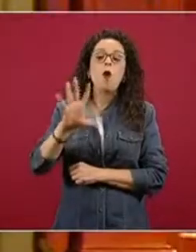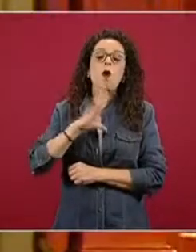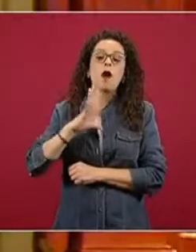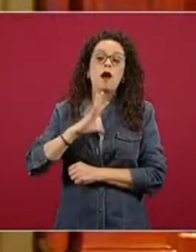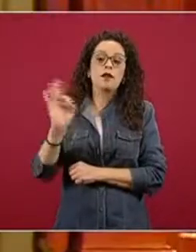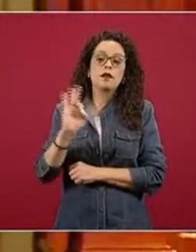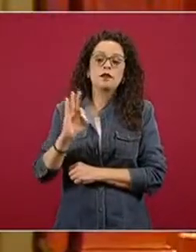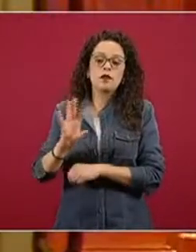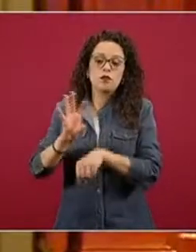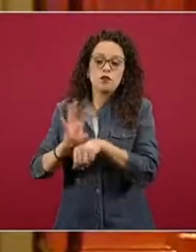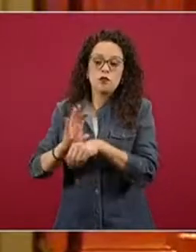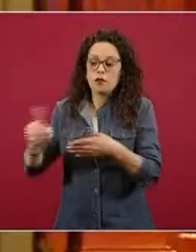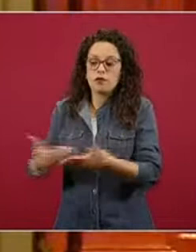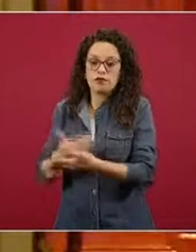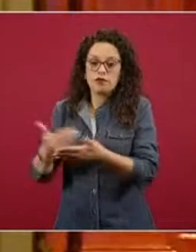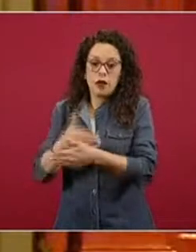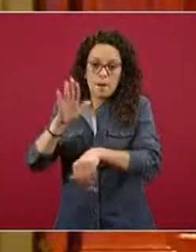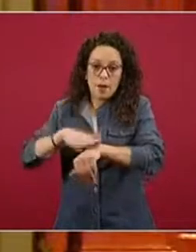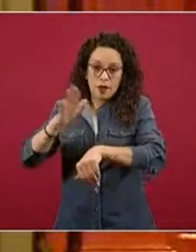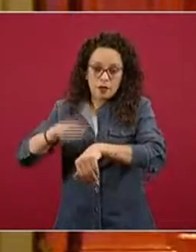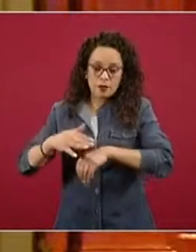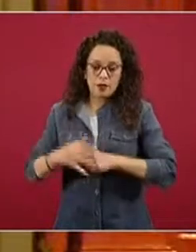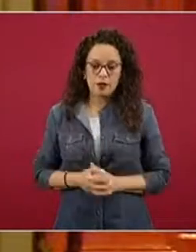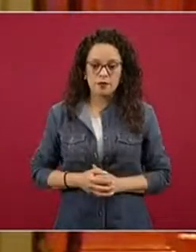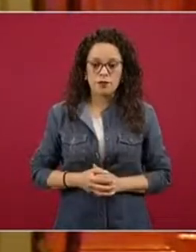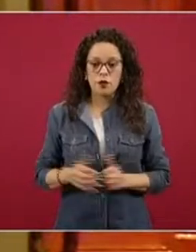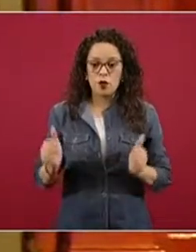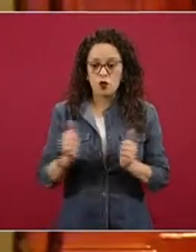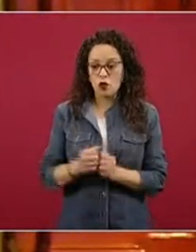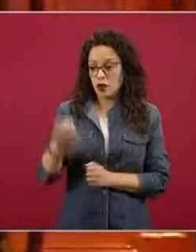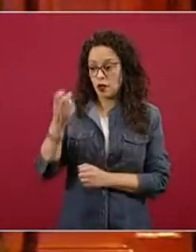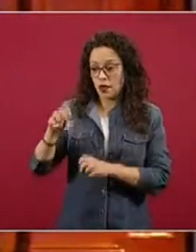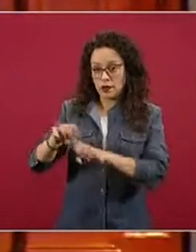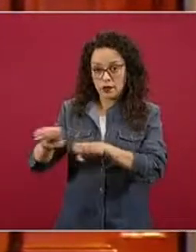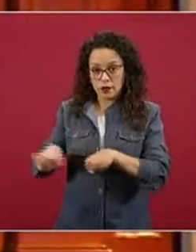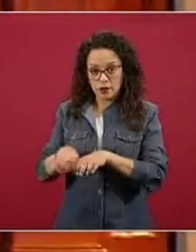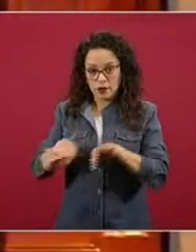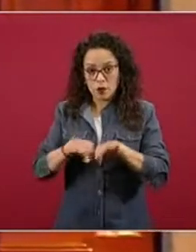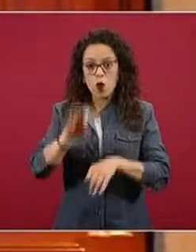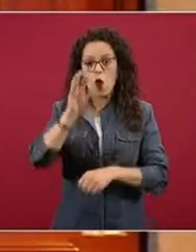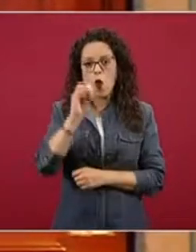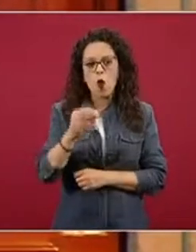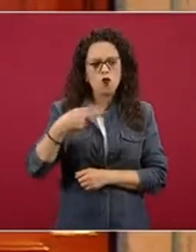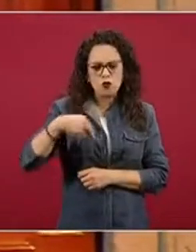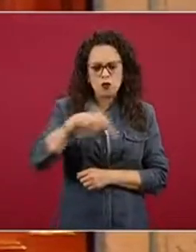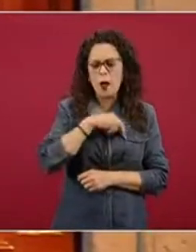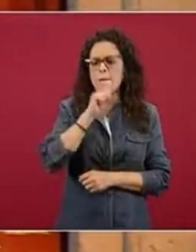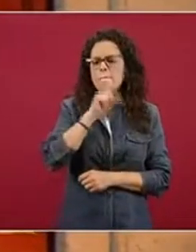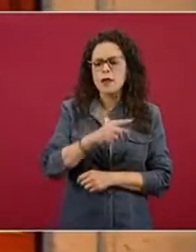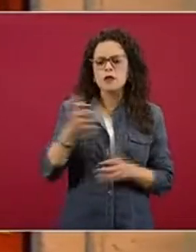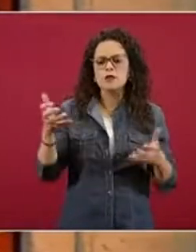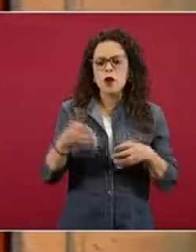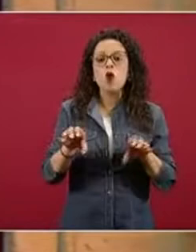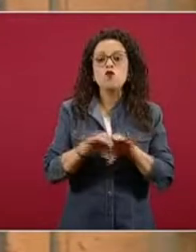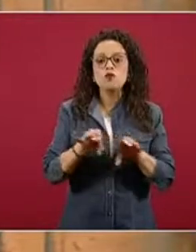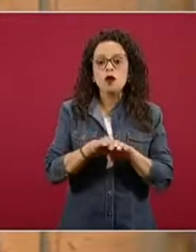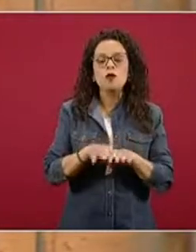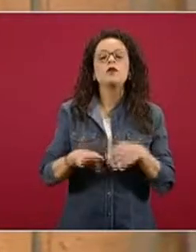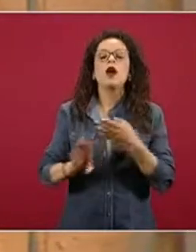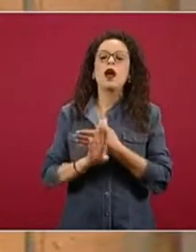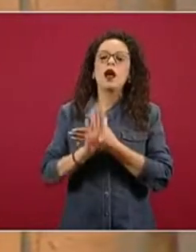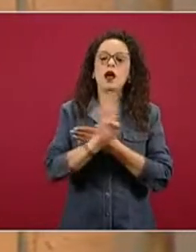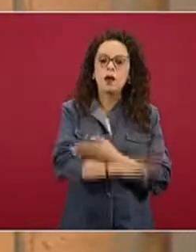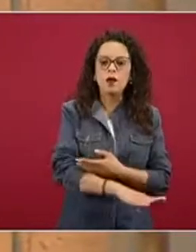del personal que realiza las actividades o haciéndolos nosotros mismos, como no teniendo contenedores